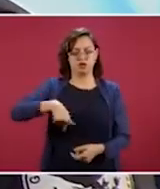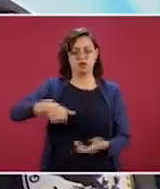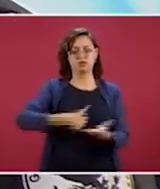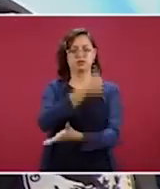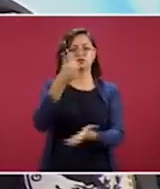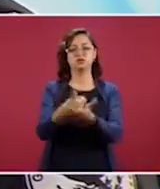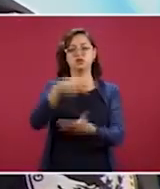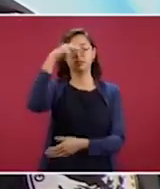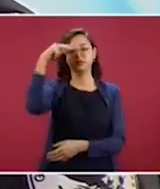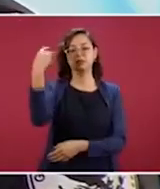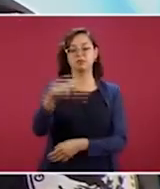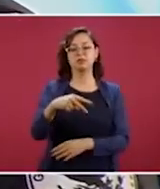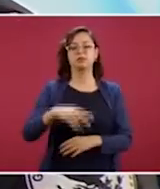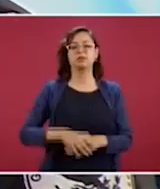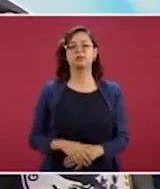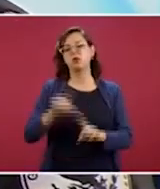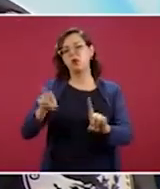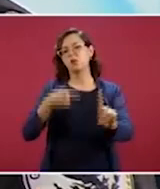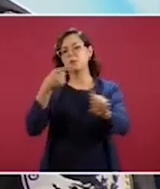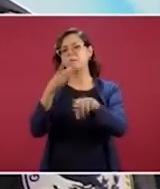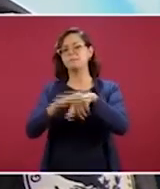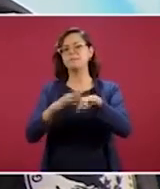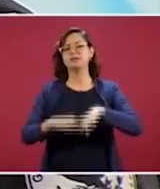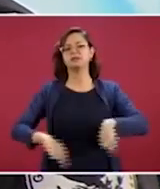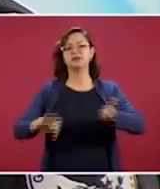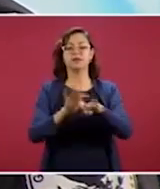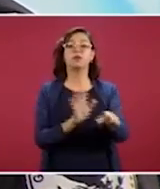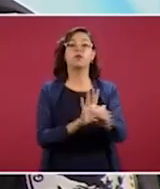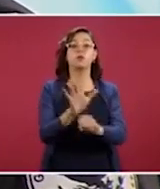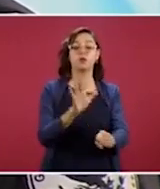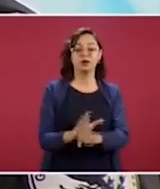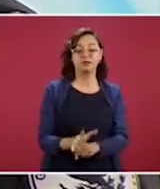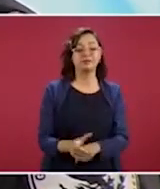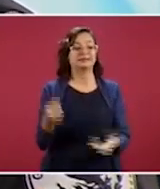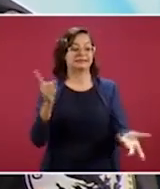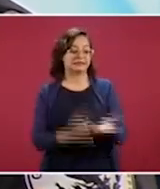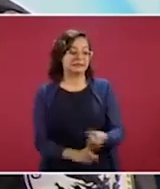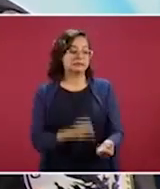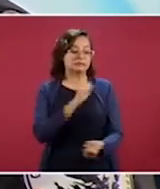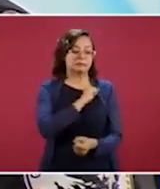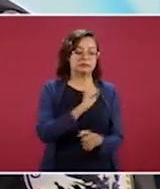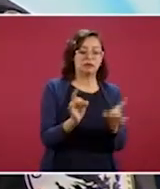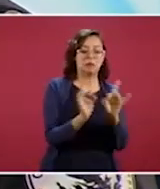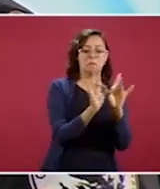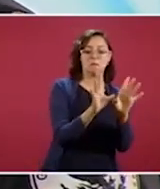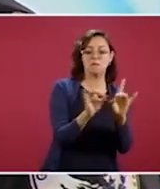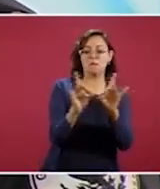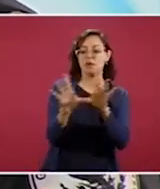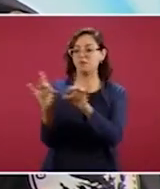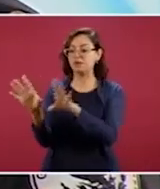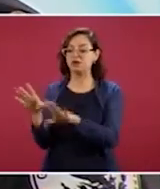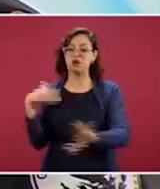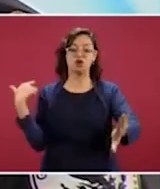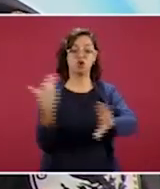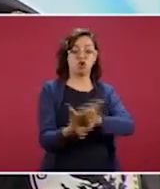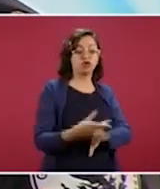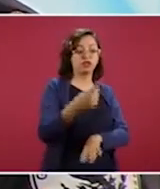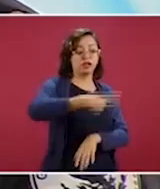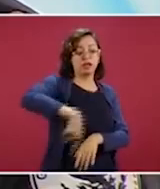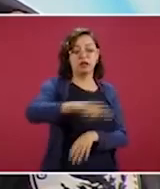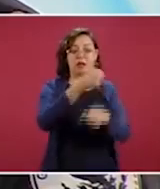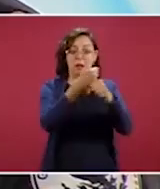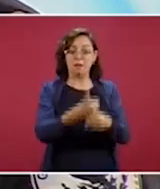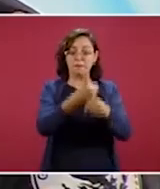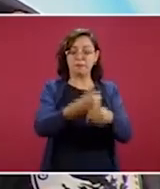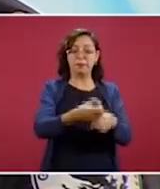el propuesto principal es prevenir la comisión de delitos de los que pudieran ser víctimas nuestros